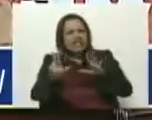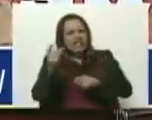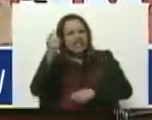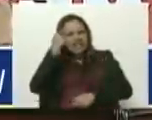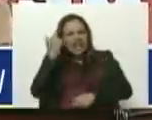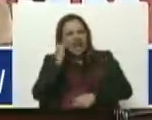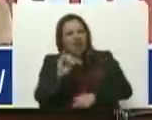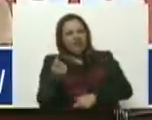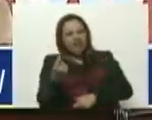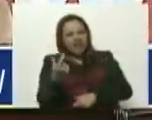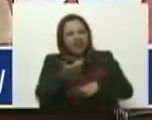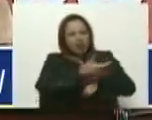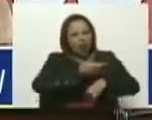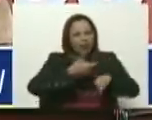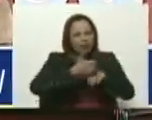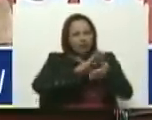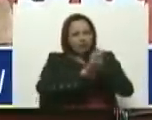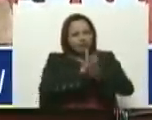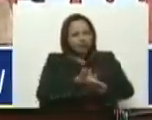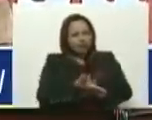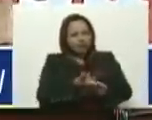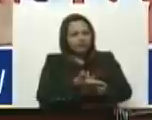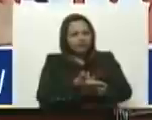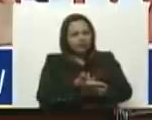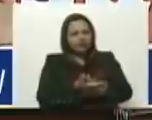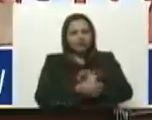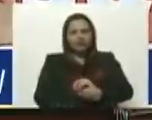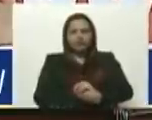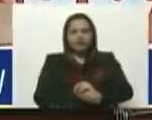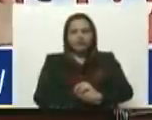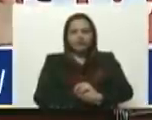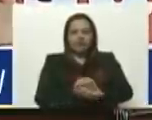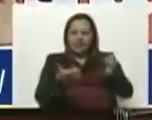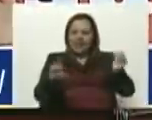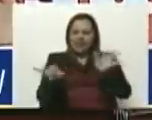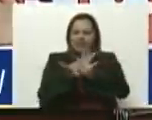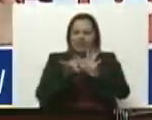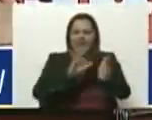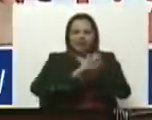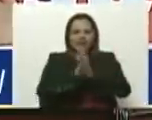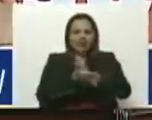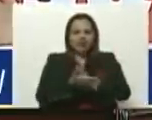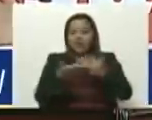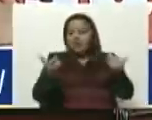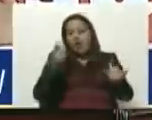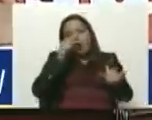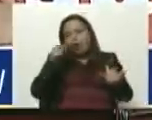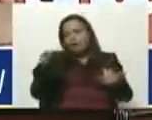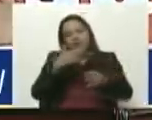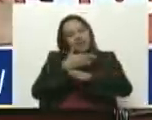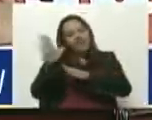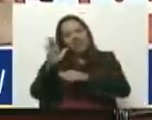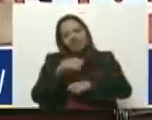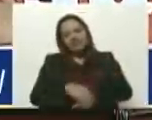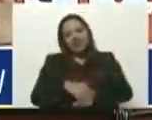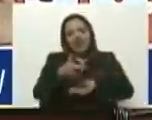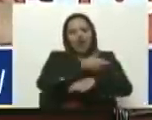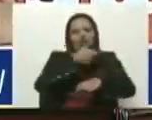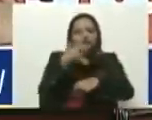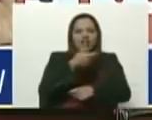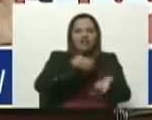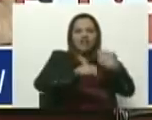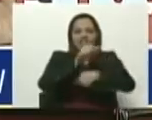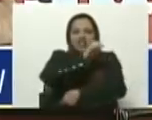algo así proyecta por ahí está se va el narco gobierno colombiano